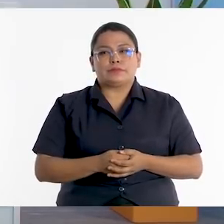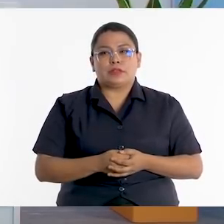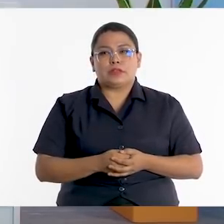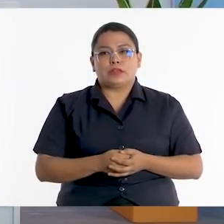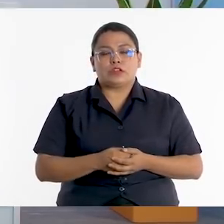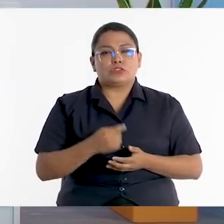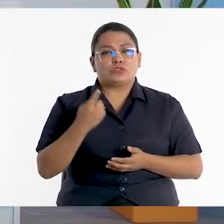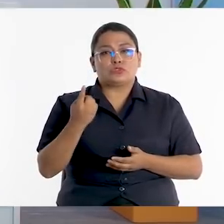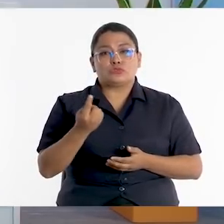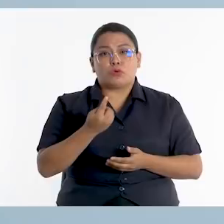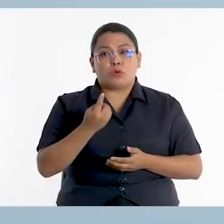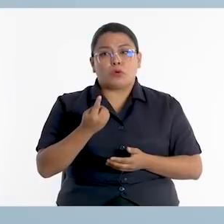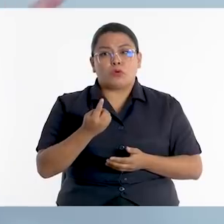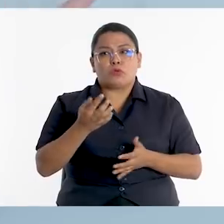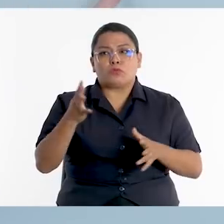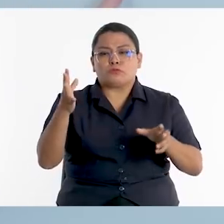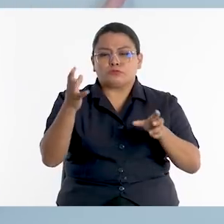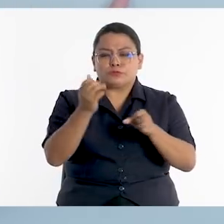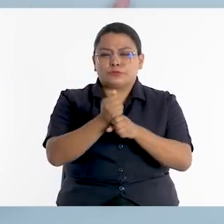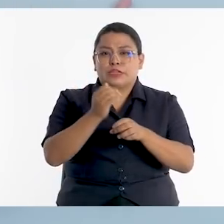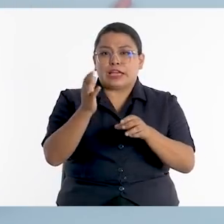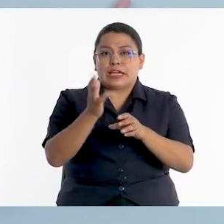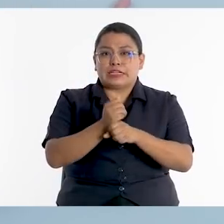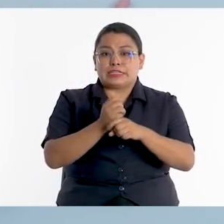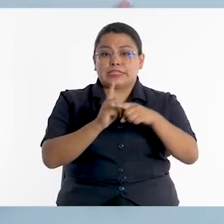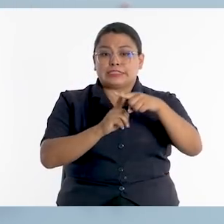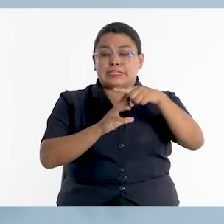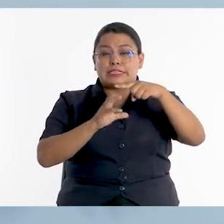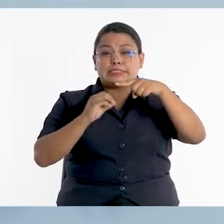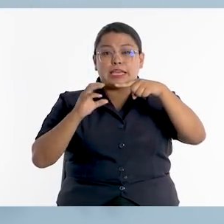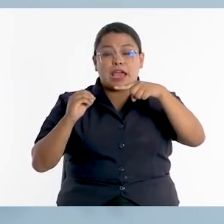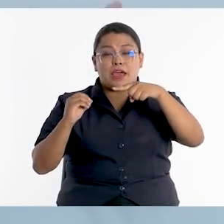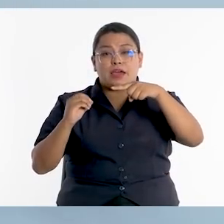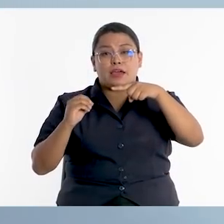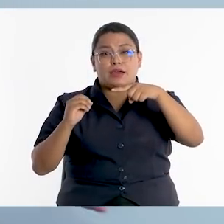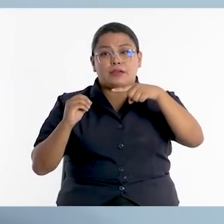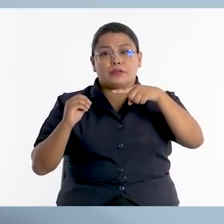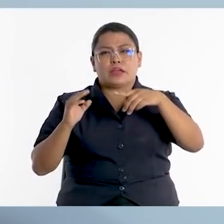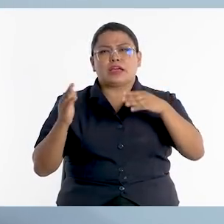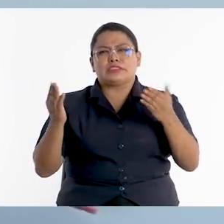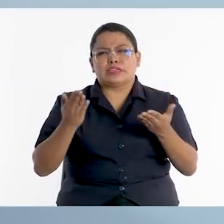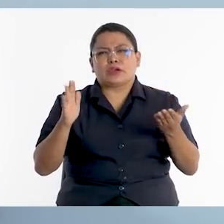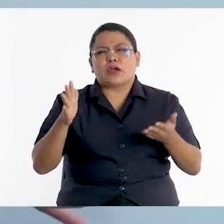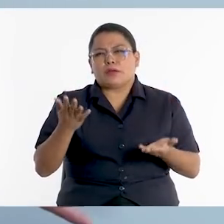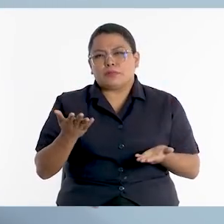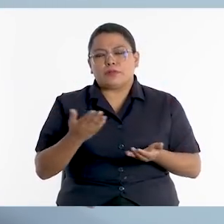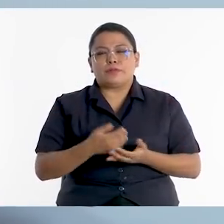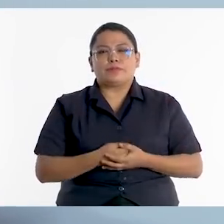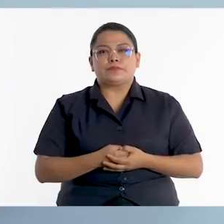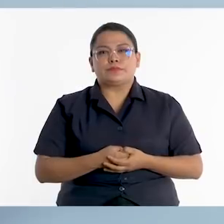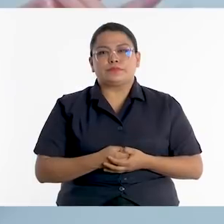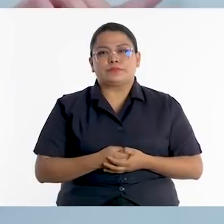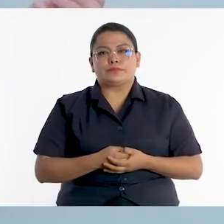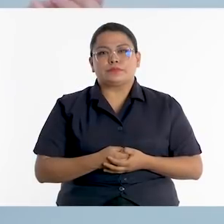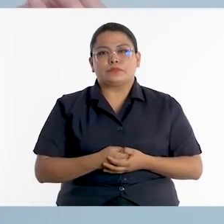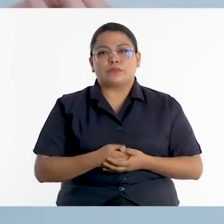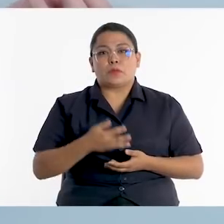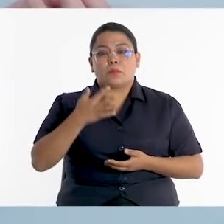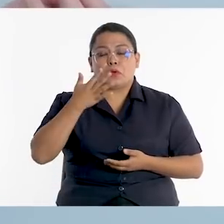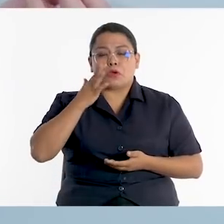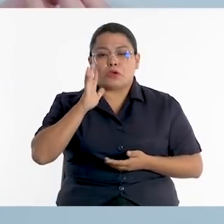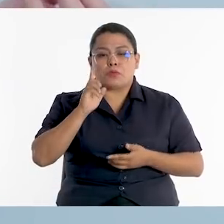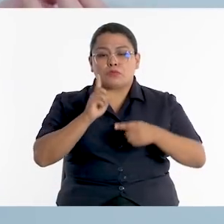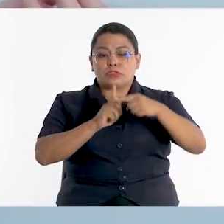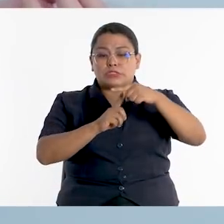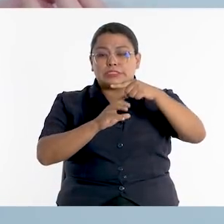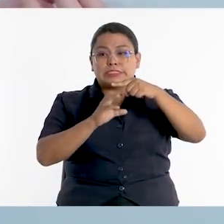nosotros simplemente tendríamos que simplificar el 100 que está en el denominador. ¿Cómo hacemos eso con fracciones? Pues si tenemos un